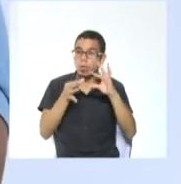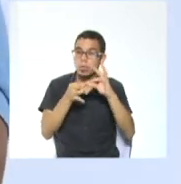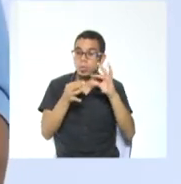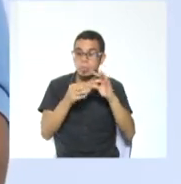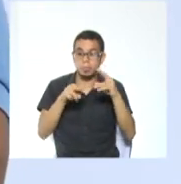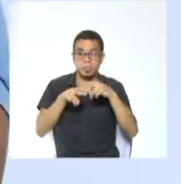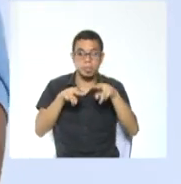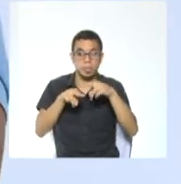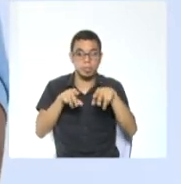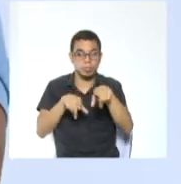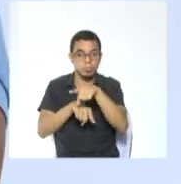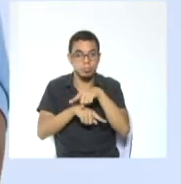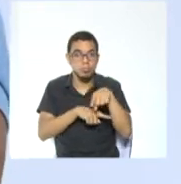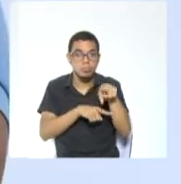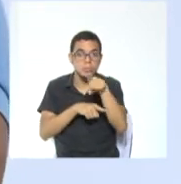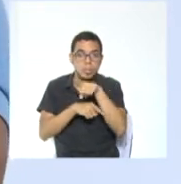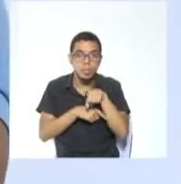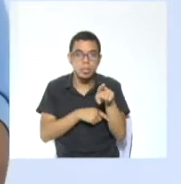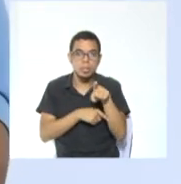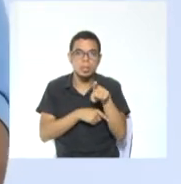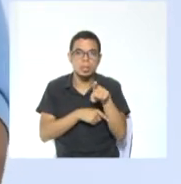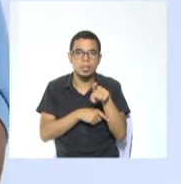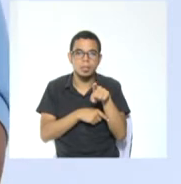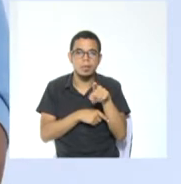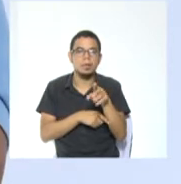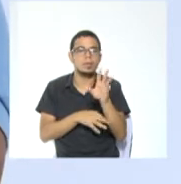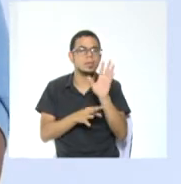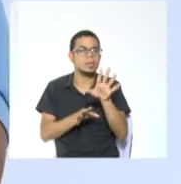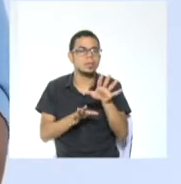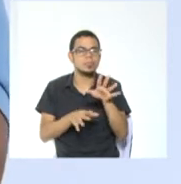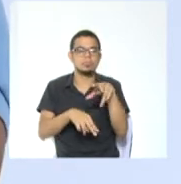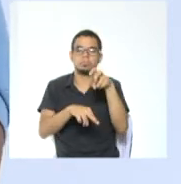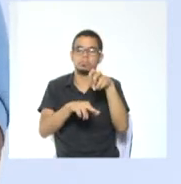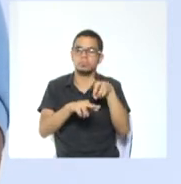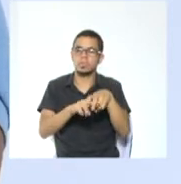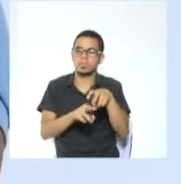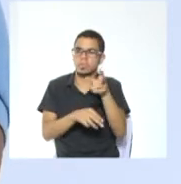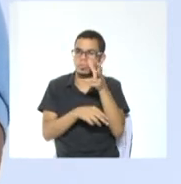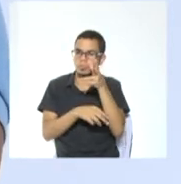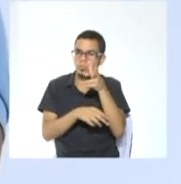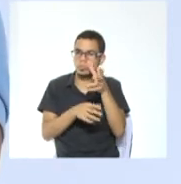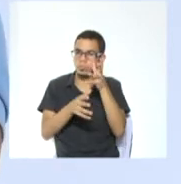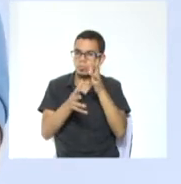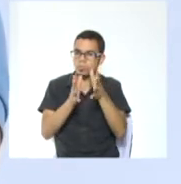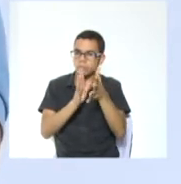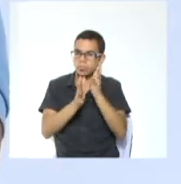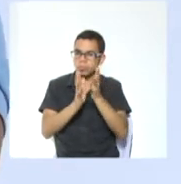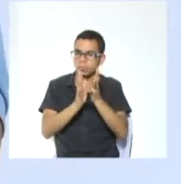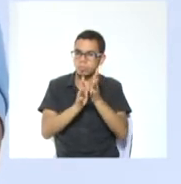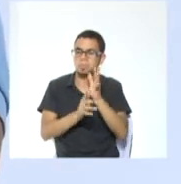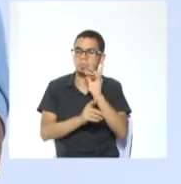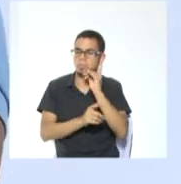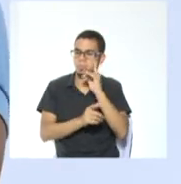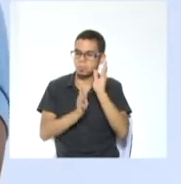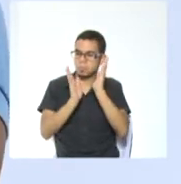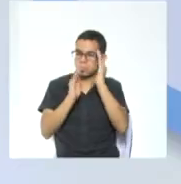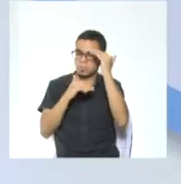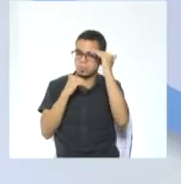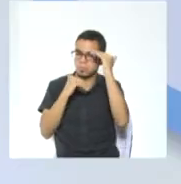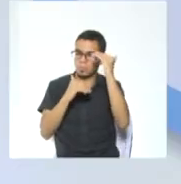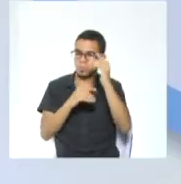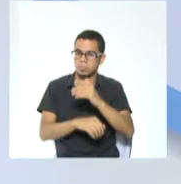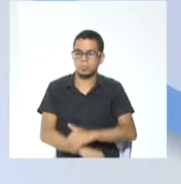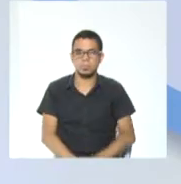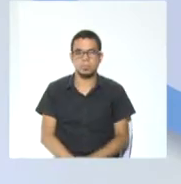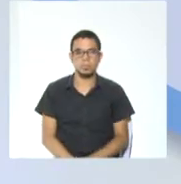cuento para que nuestros niños y niñas de la patria puedan deleitarse con este hermoso cuento. Vamos a escuchar